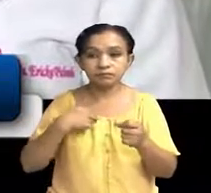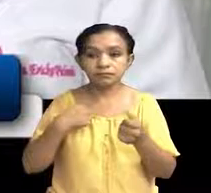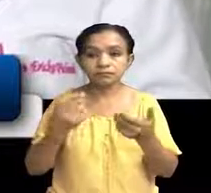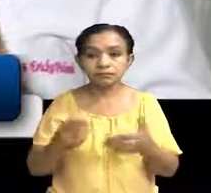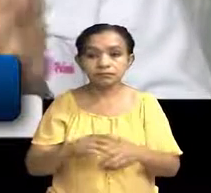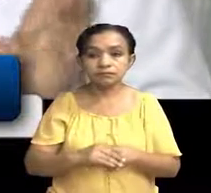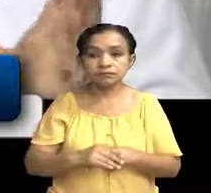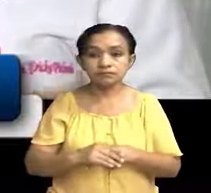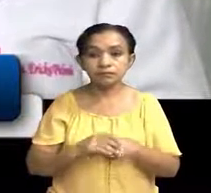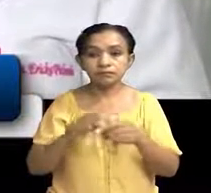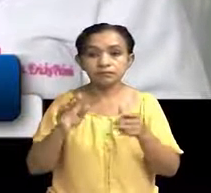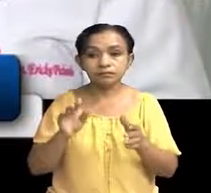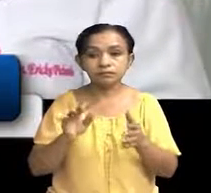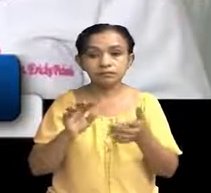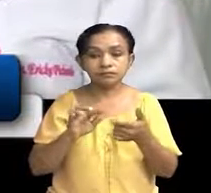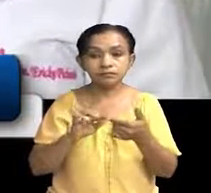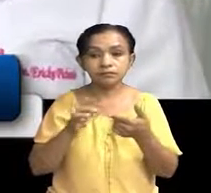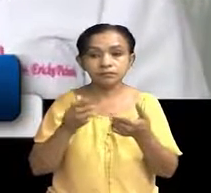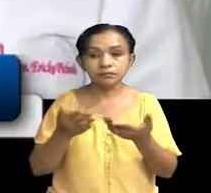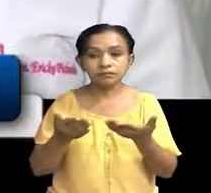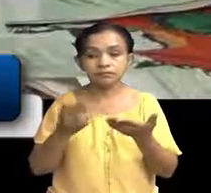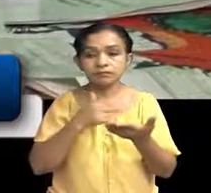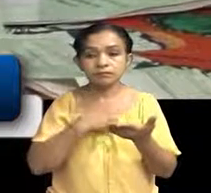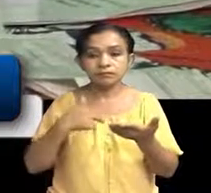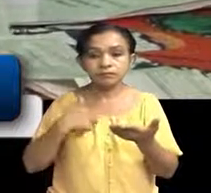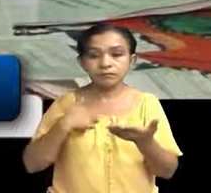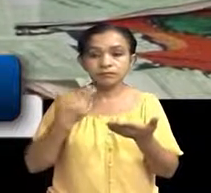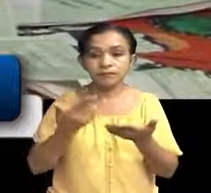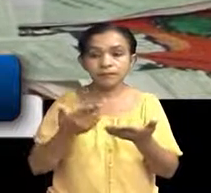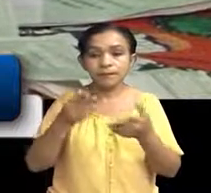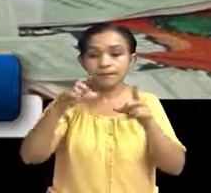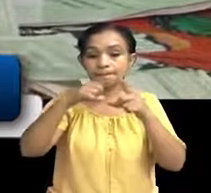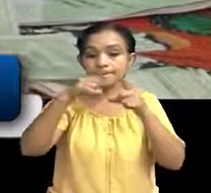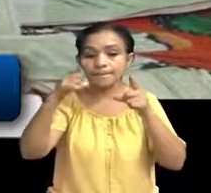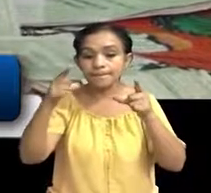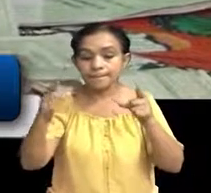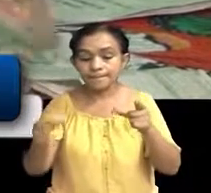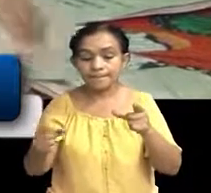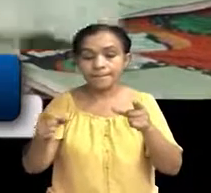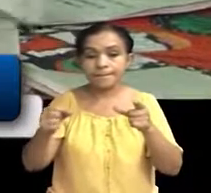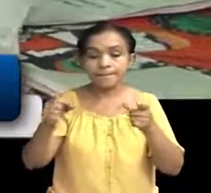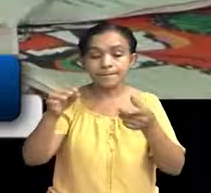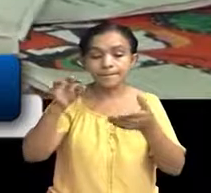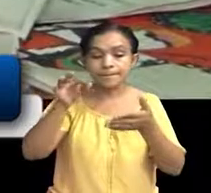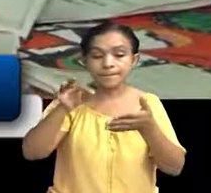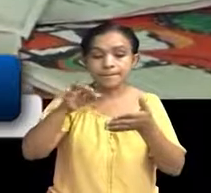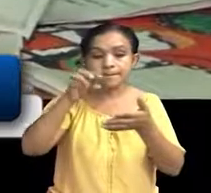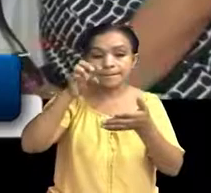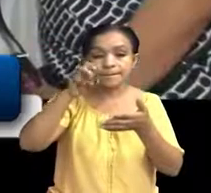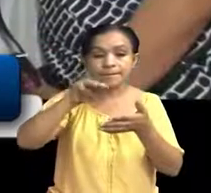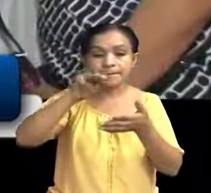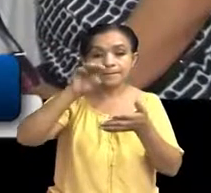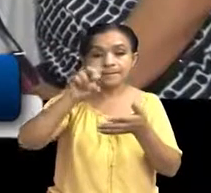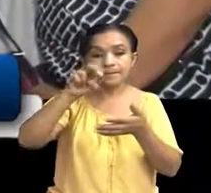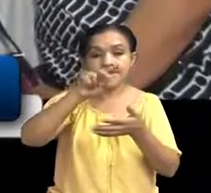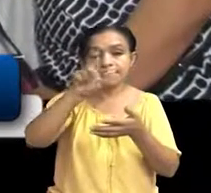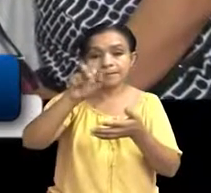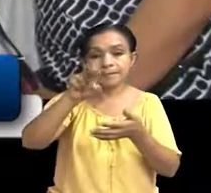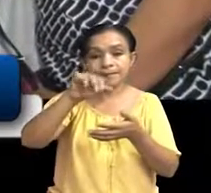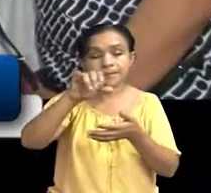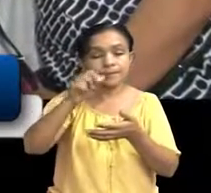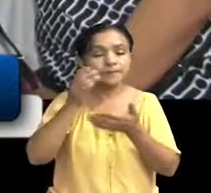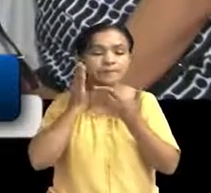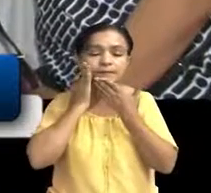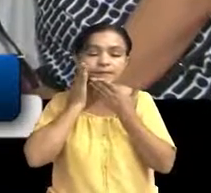un aumento, ungüento de mango y de manzanilla, que este paciente se lo puede aplicar. Esto lo